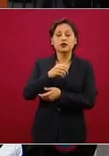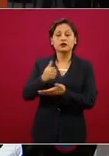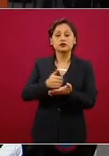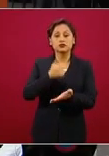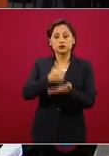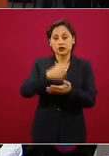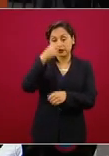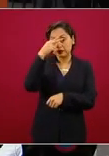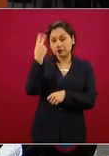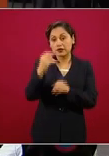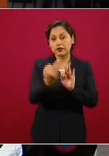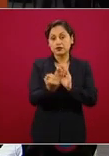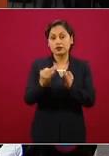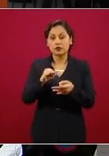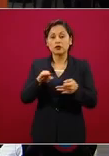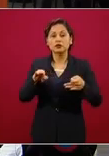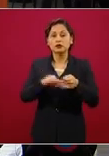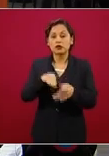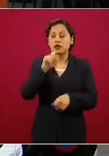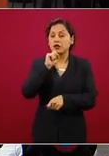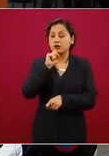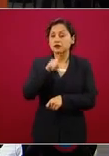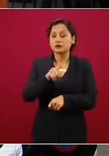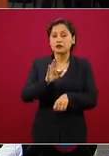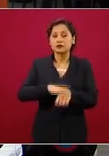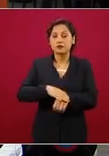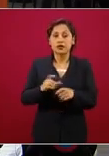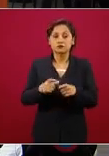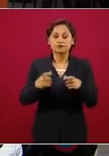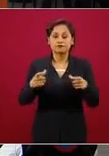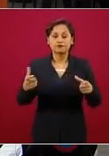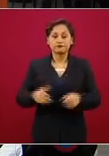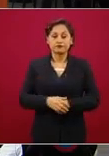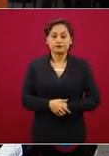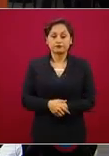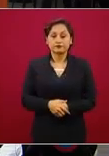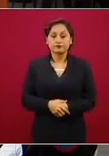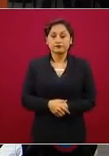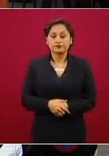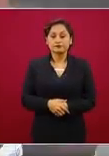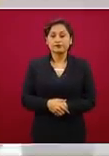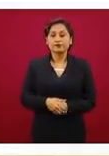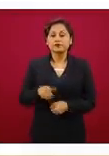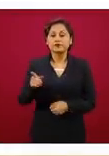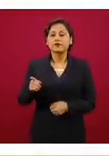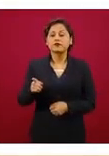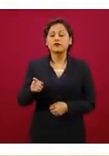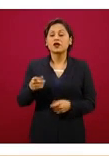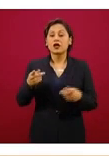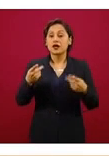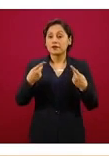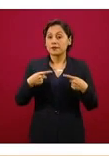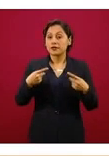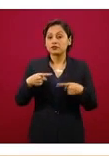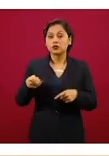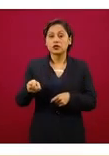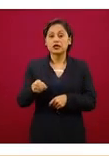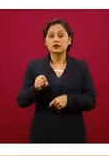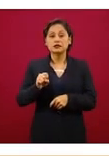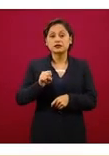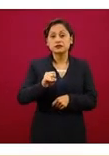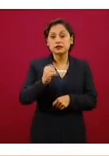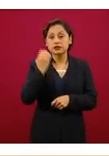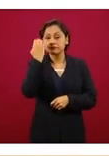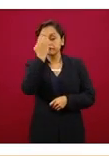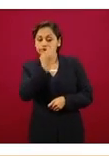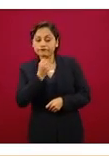la mayor carga de enfermedad. En la siguiente vemos casos confirmados y también sospechosos, donde se ve también una